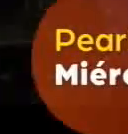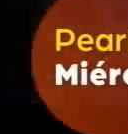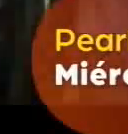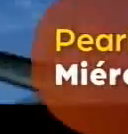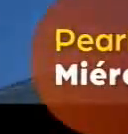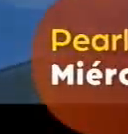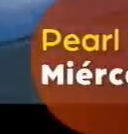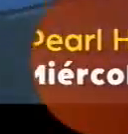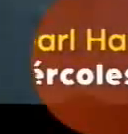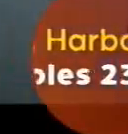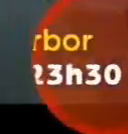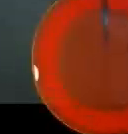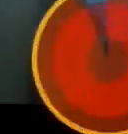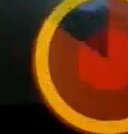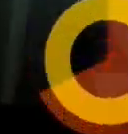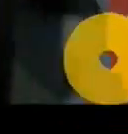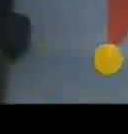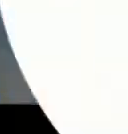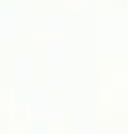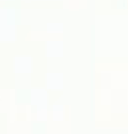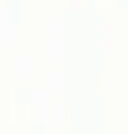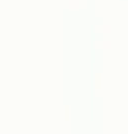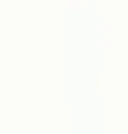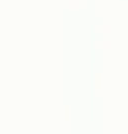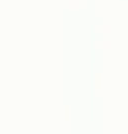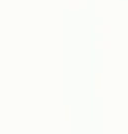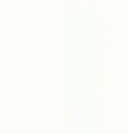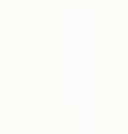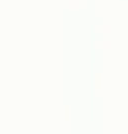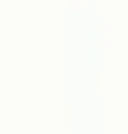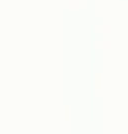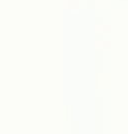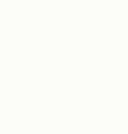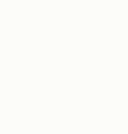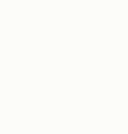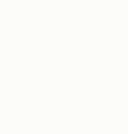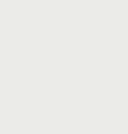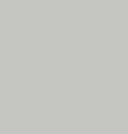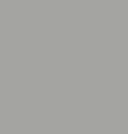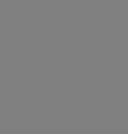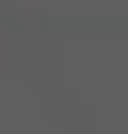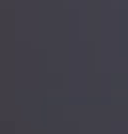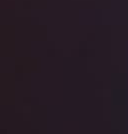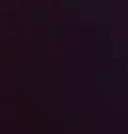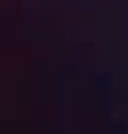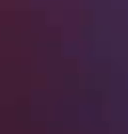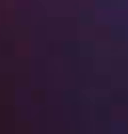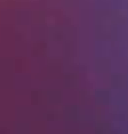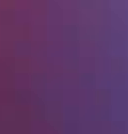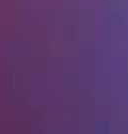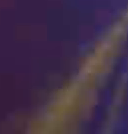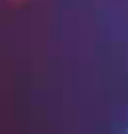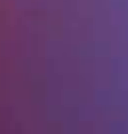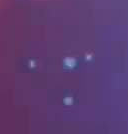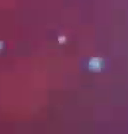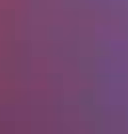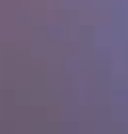Parte 2, miércoles 23 horas 30. Ecuador TV, somos todos.